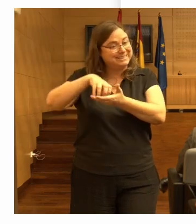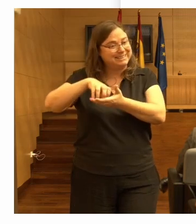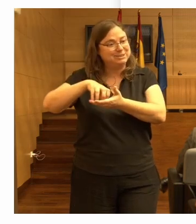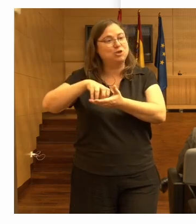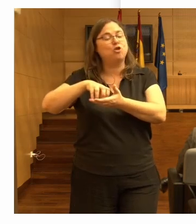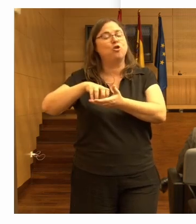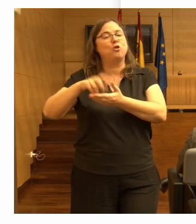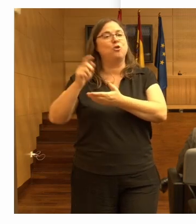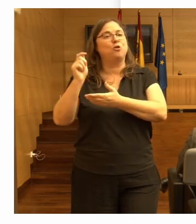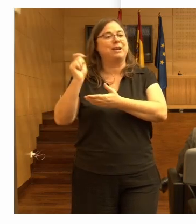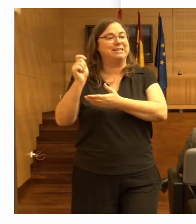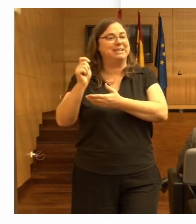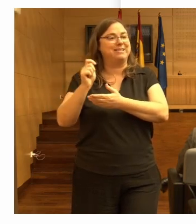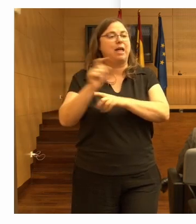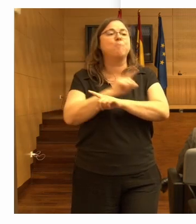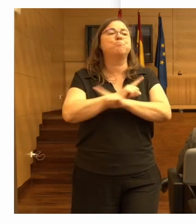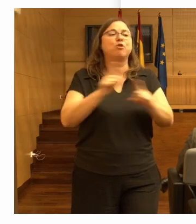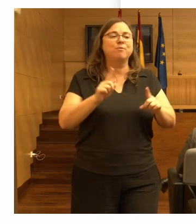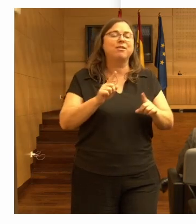y